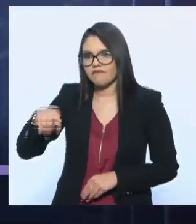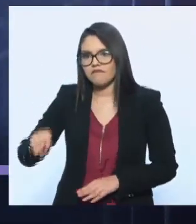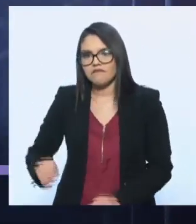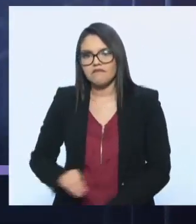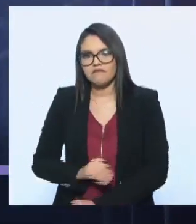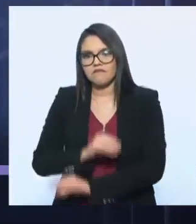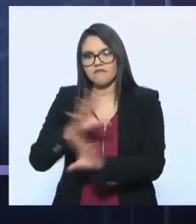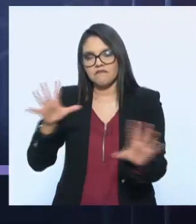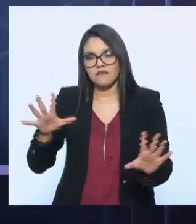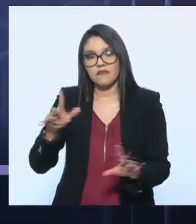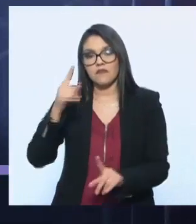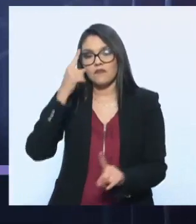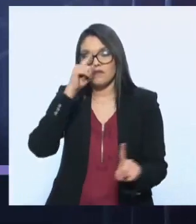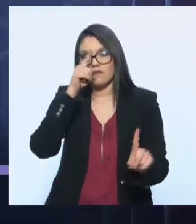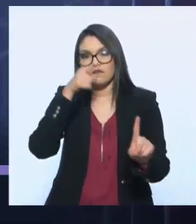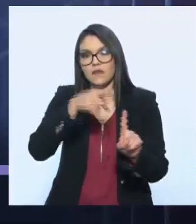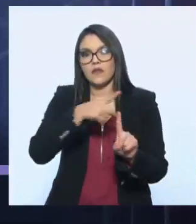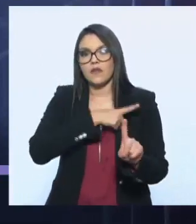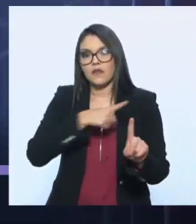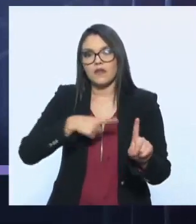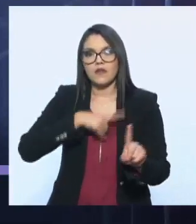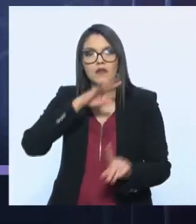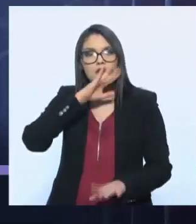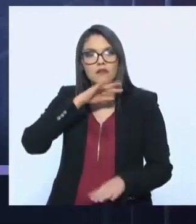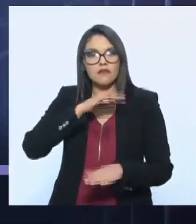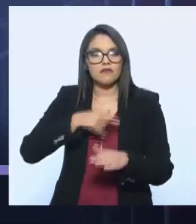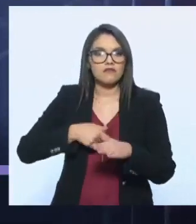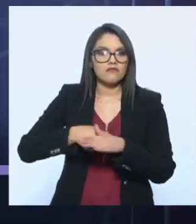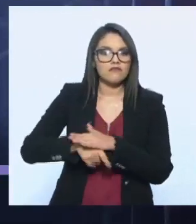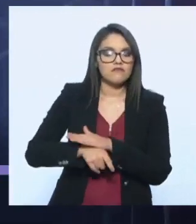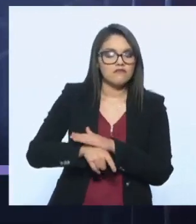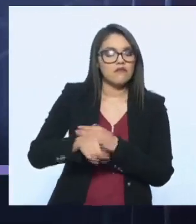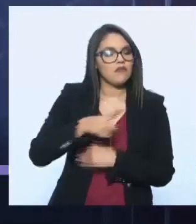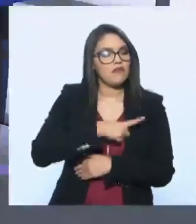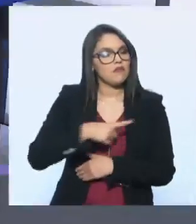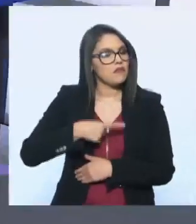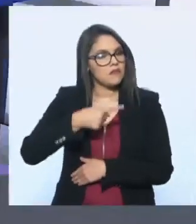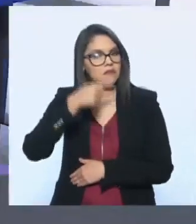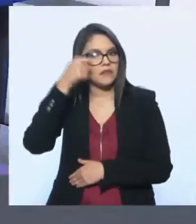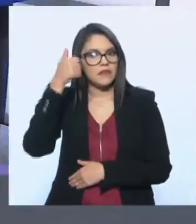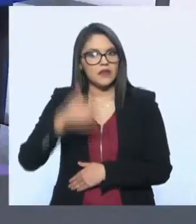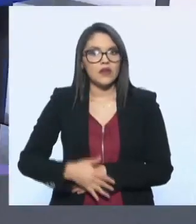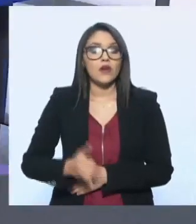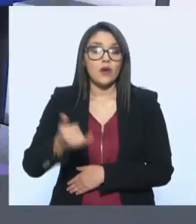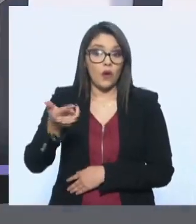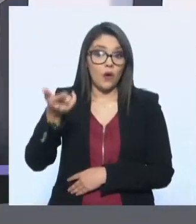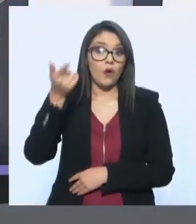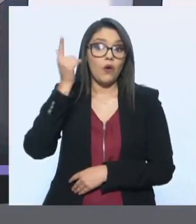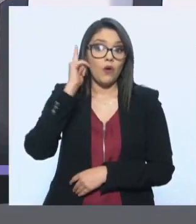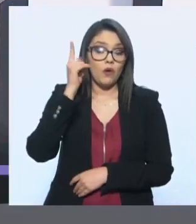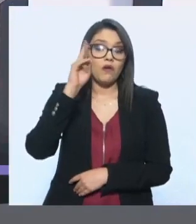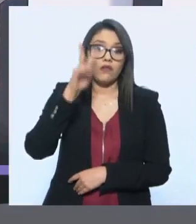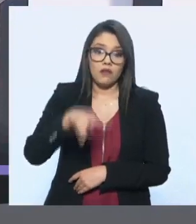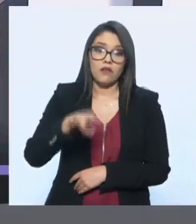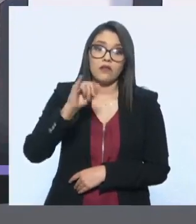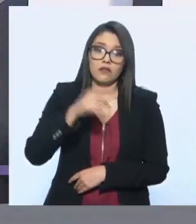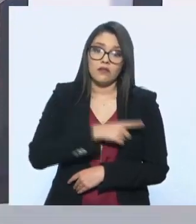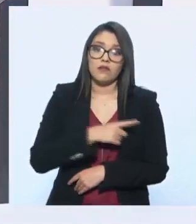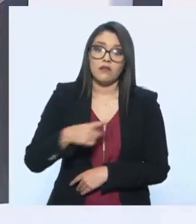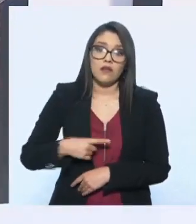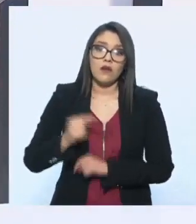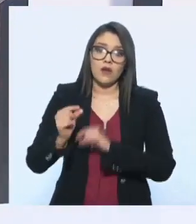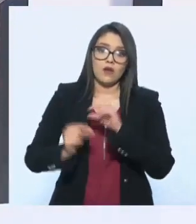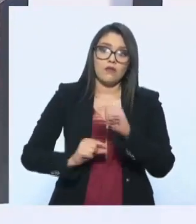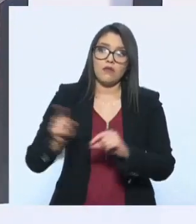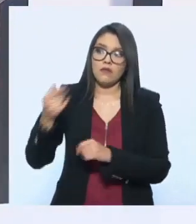expresó que su principal lucha sería contra la corrupción y lo estamos viendo, ahí está. Ojalá de veras sea un ejemplo y para